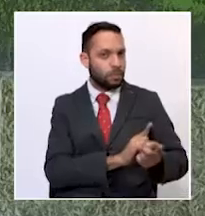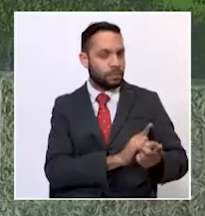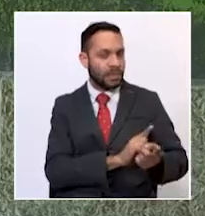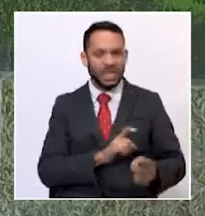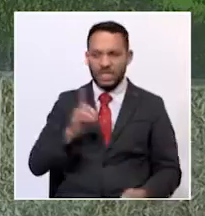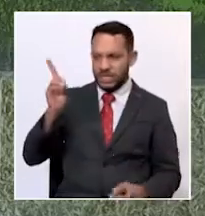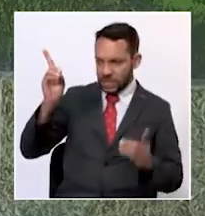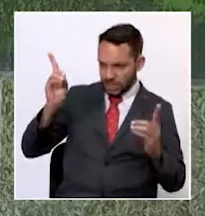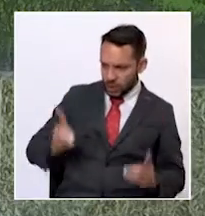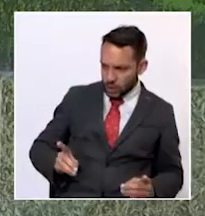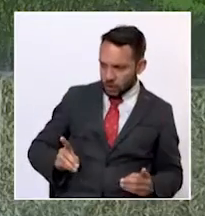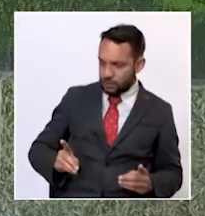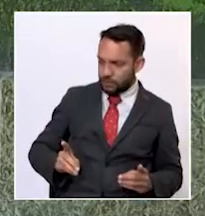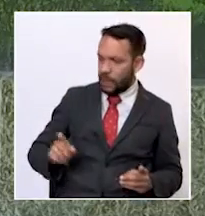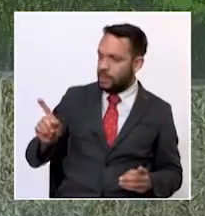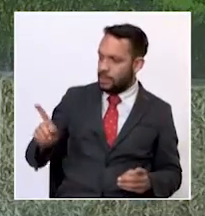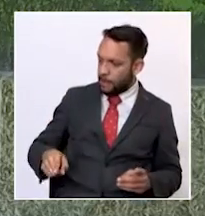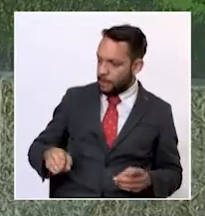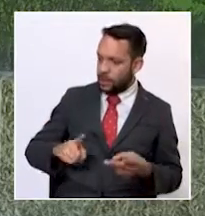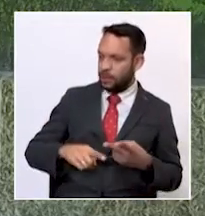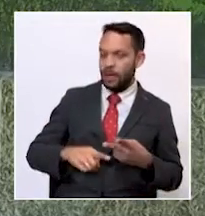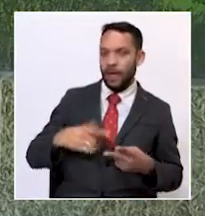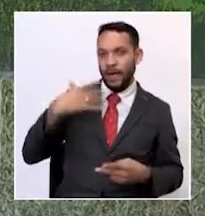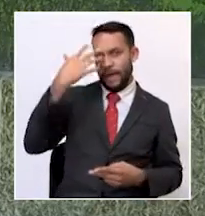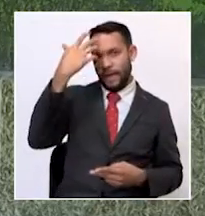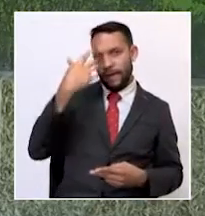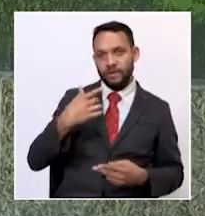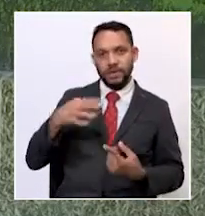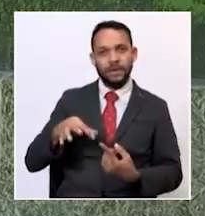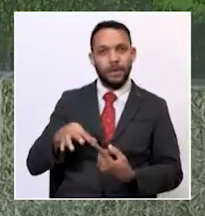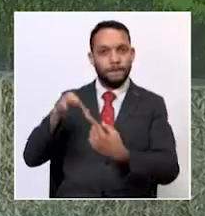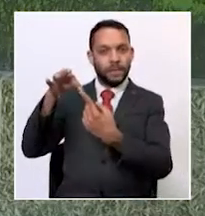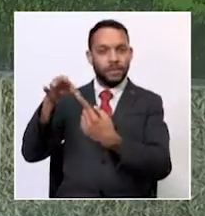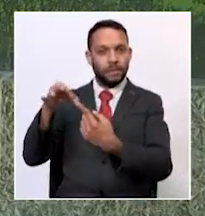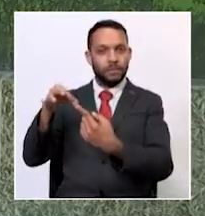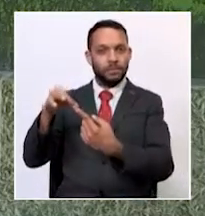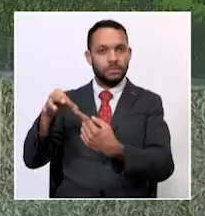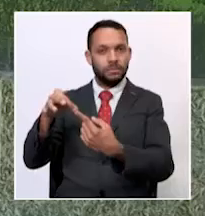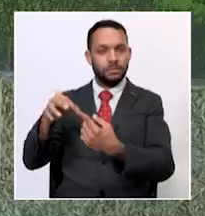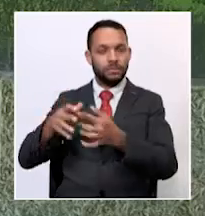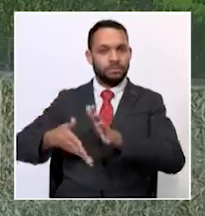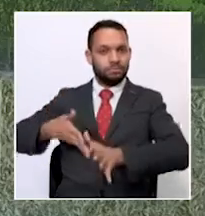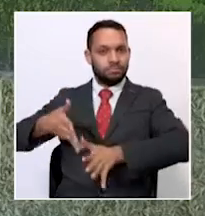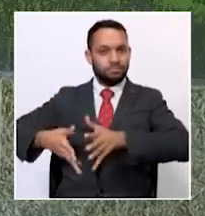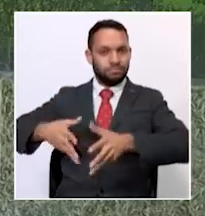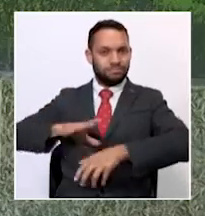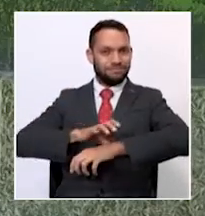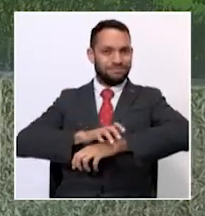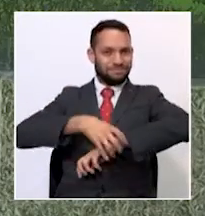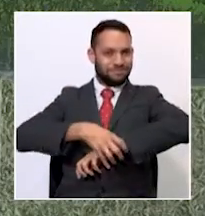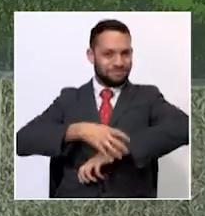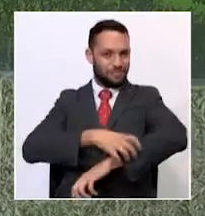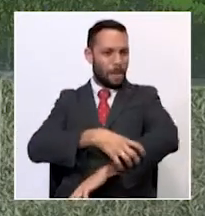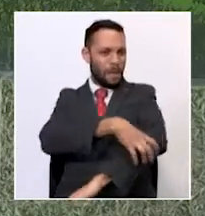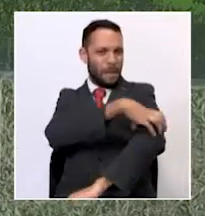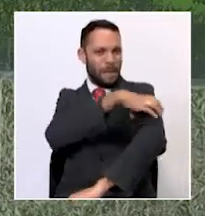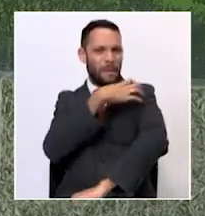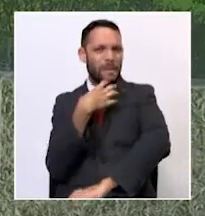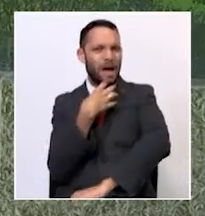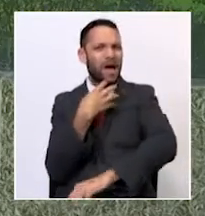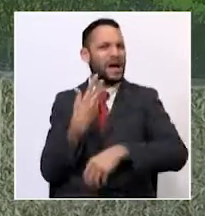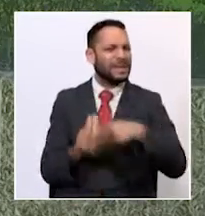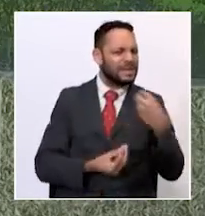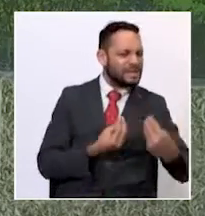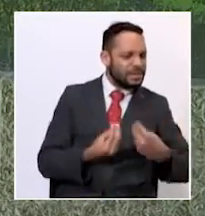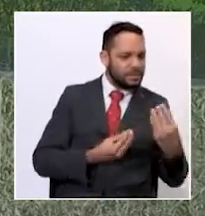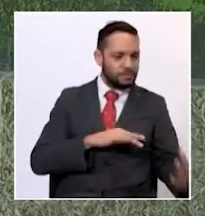necesitamos que el paciente sea también evaluado por la especialista en fisioterapia, que maneja también este tipo de terapia de hidrología médica.